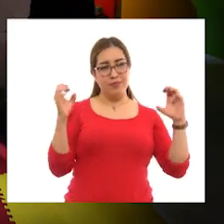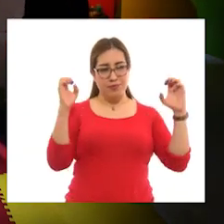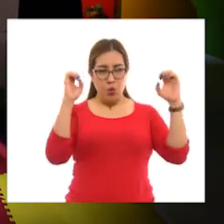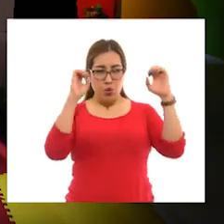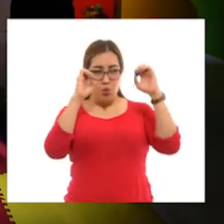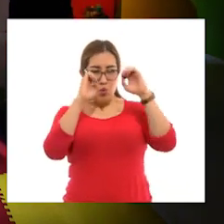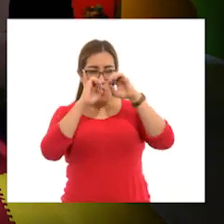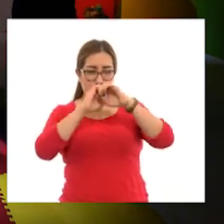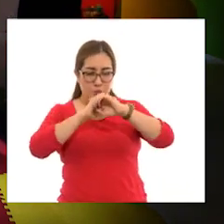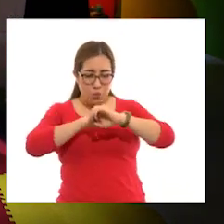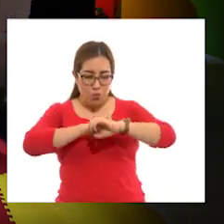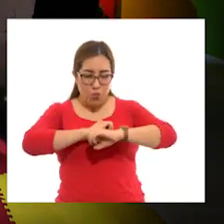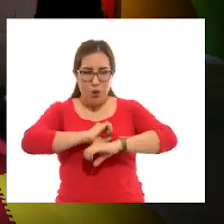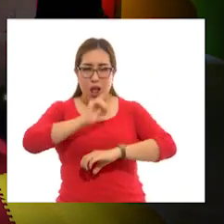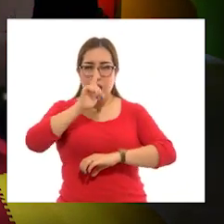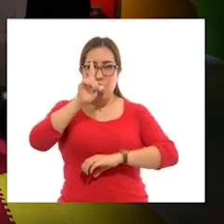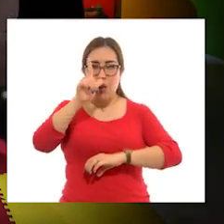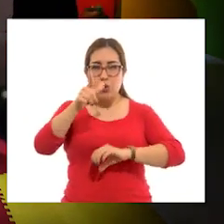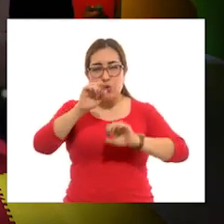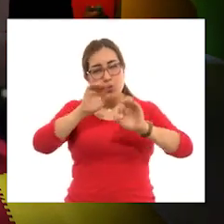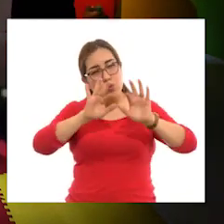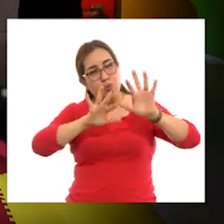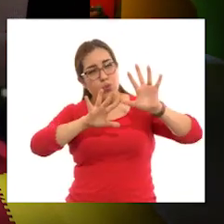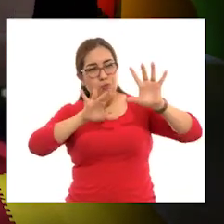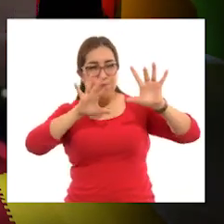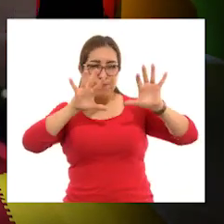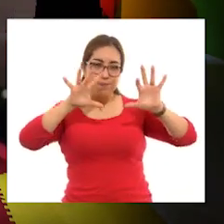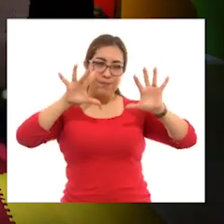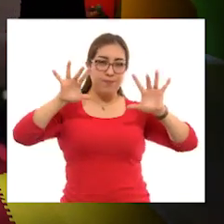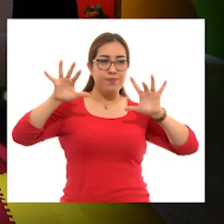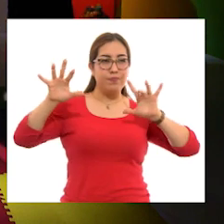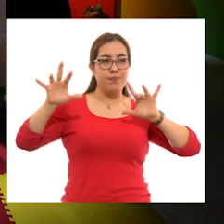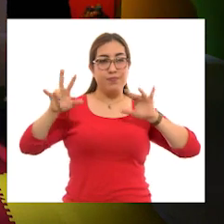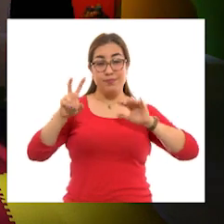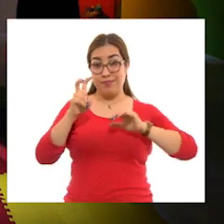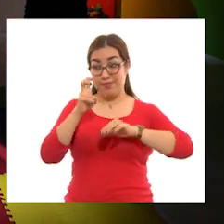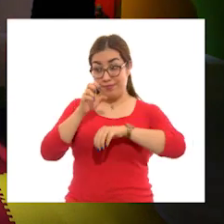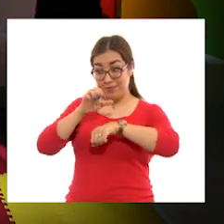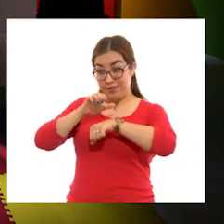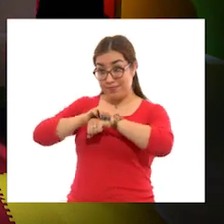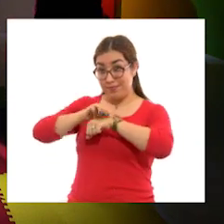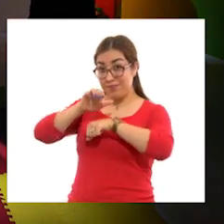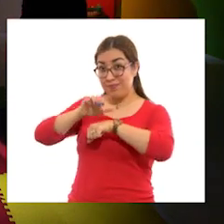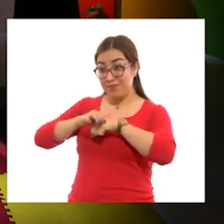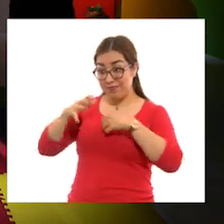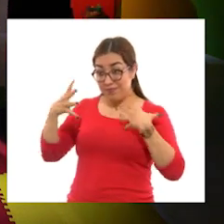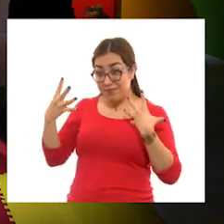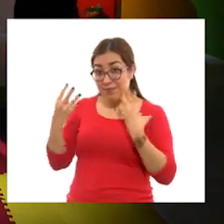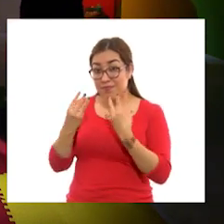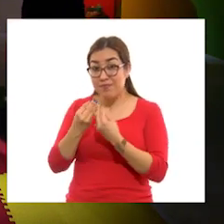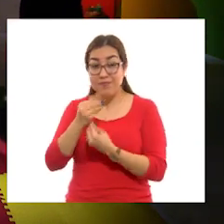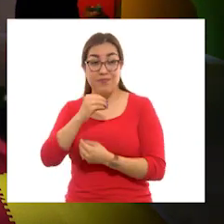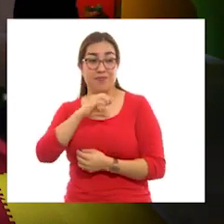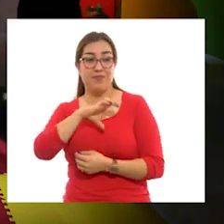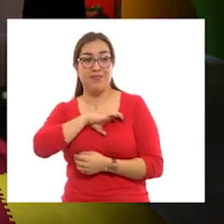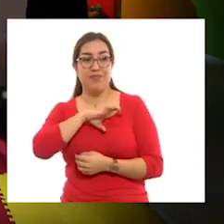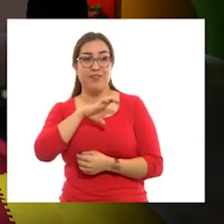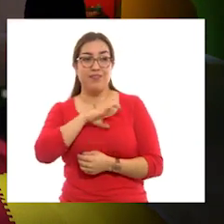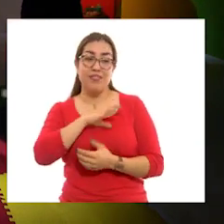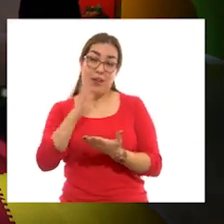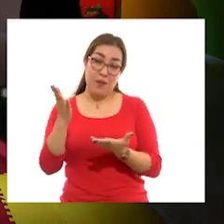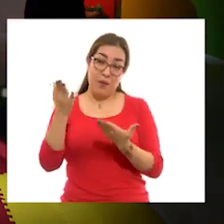Sombra, sombrita, querida vivita, danos un